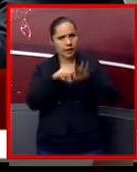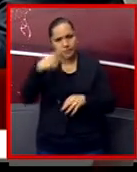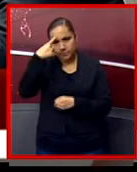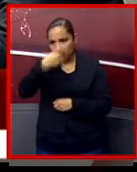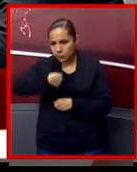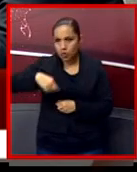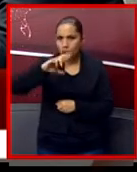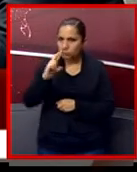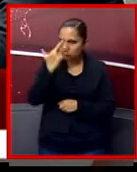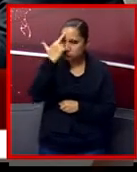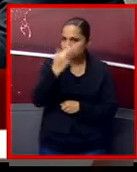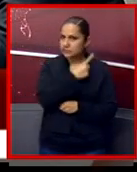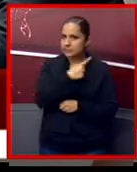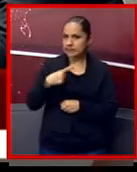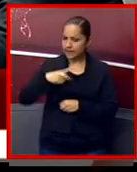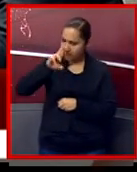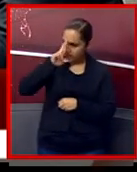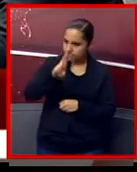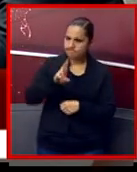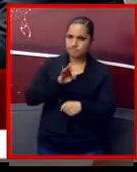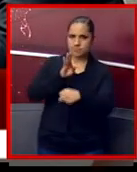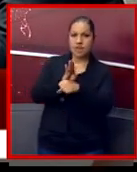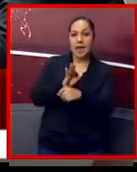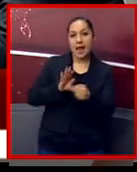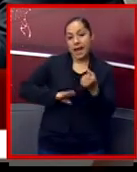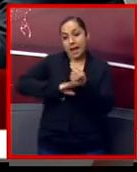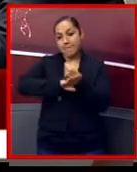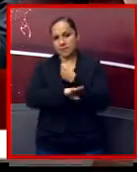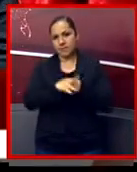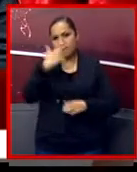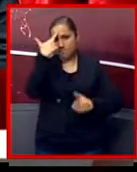darse en contra de la violencia política contra las mujeres.